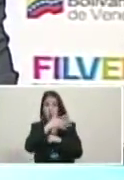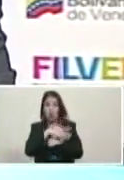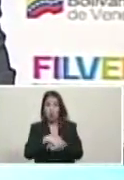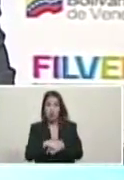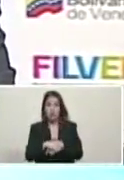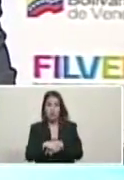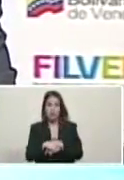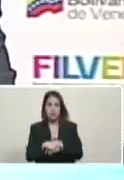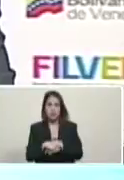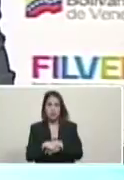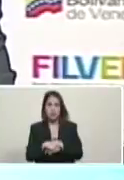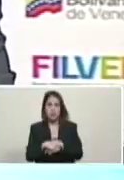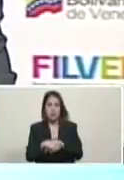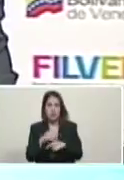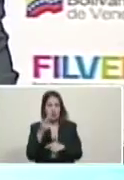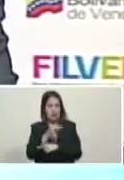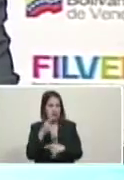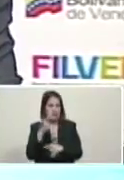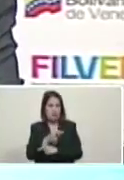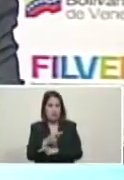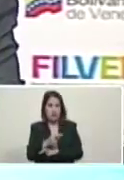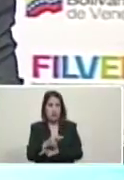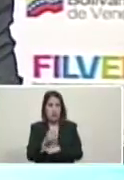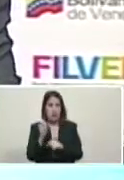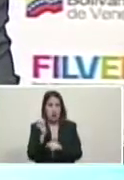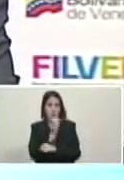Esa es la democracia de la oposición venezolana,